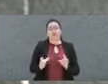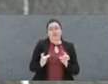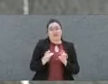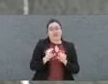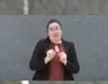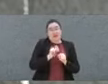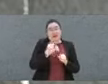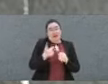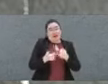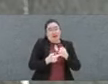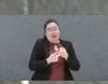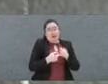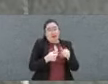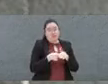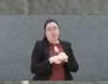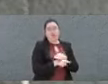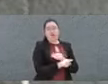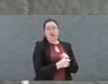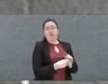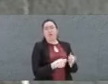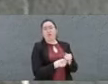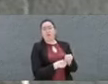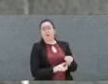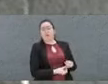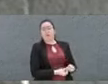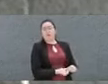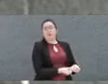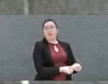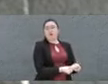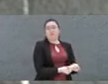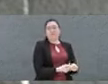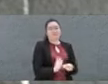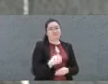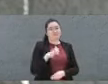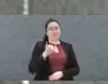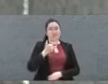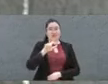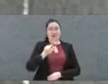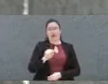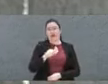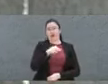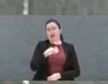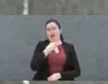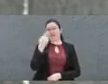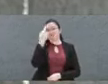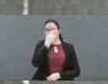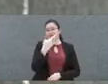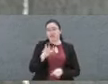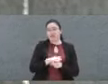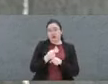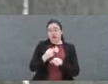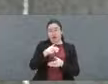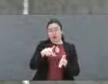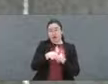filtración, pues tendrá que hacer su investigación la Fiscalía General de Justicia, que es quien tenía resguardada la